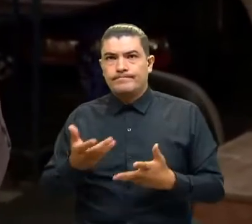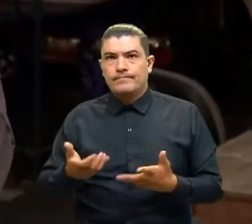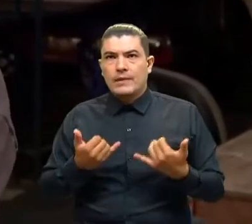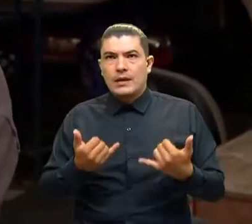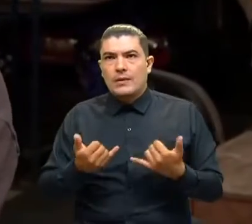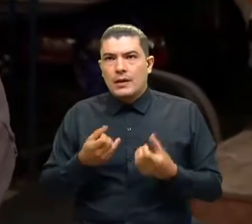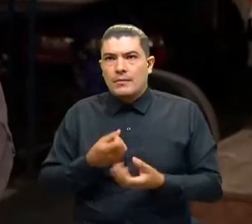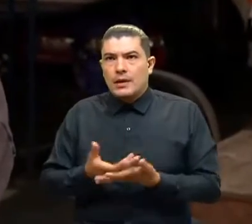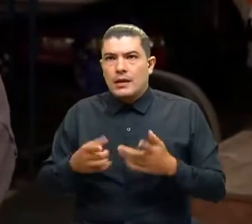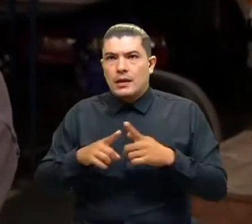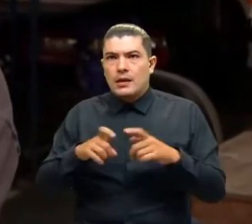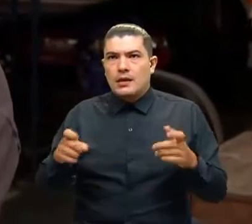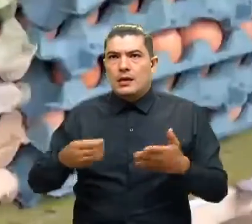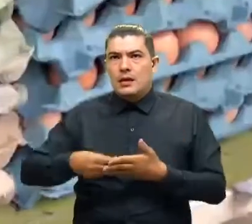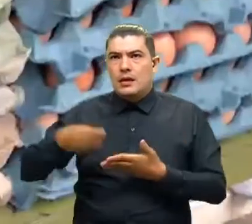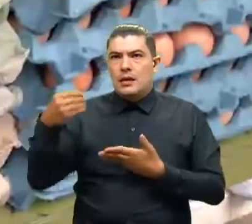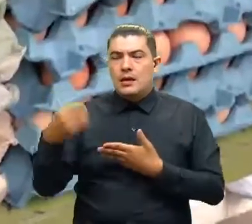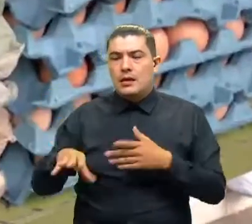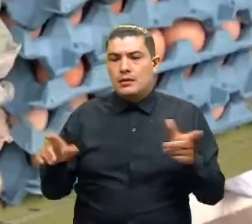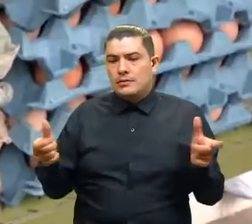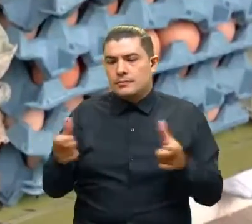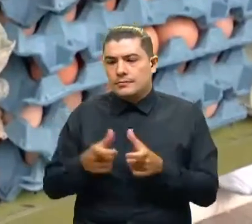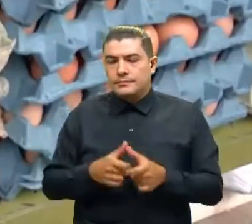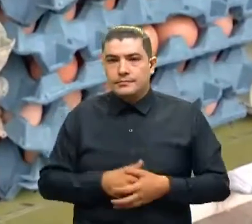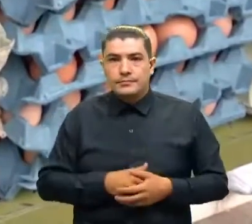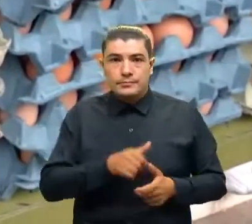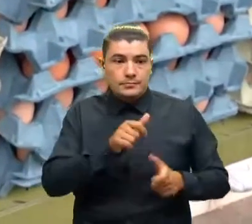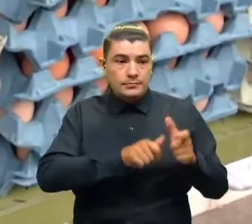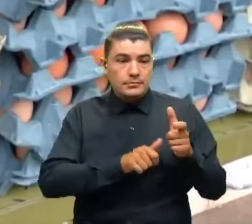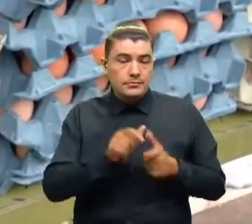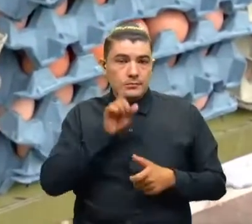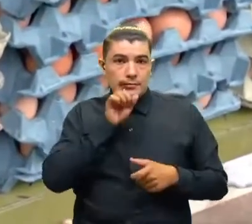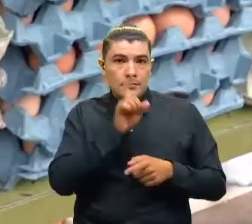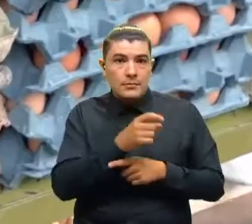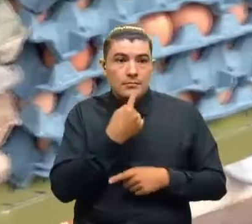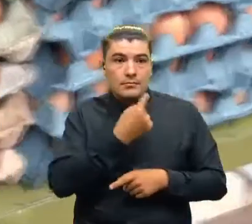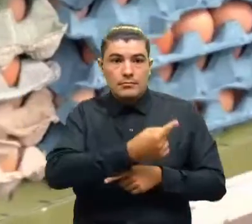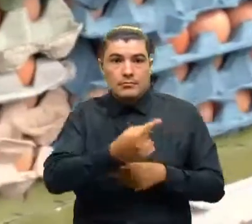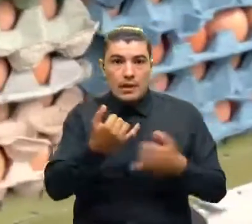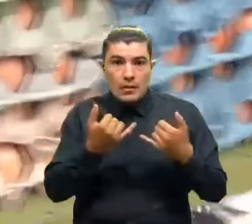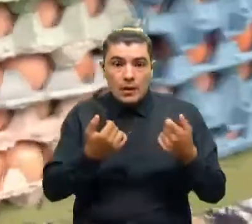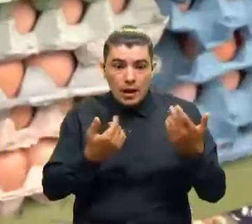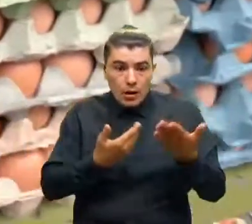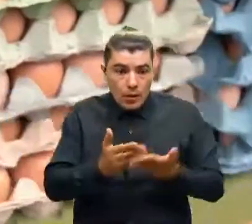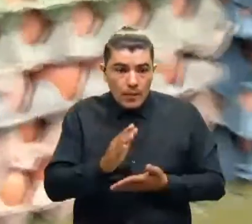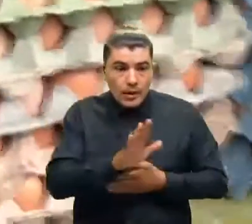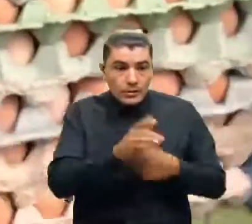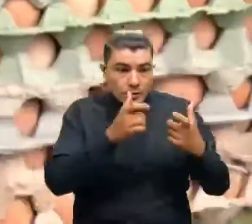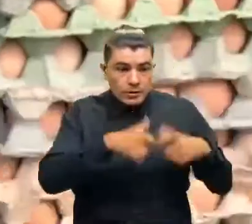se pone caro y escaso. Los bumangueses aseguran que ya no se puede comer huevo.